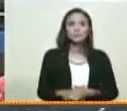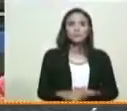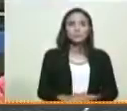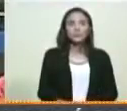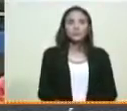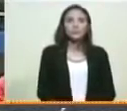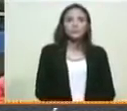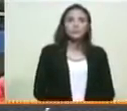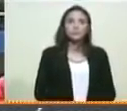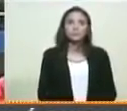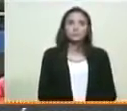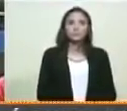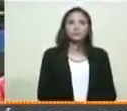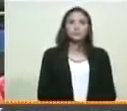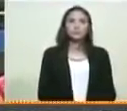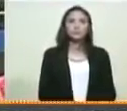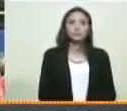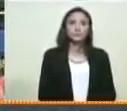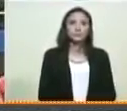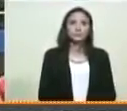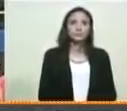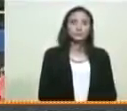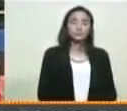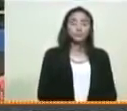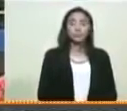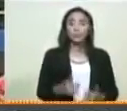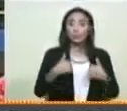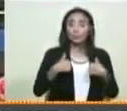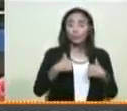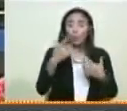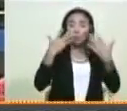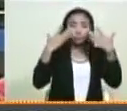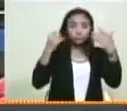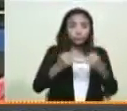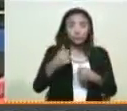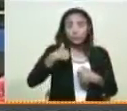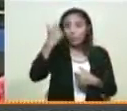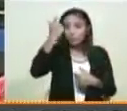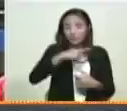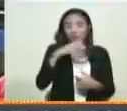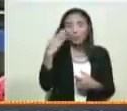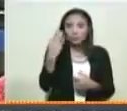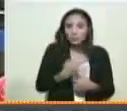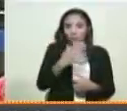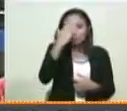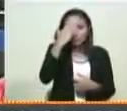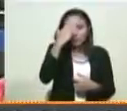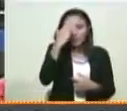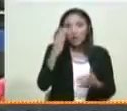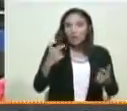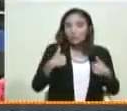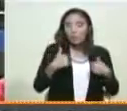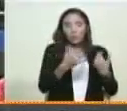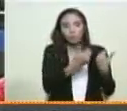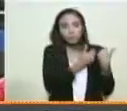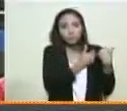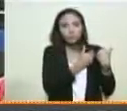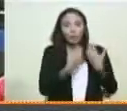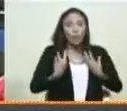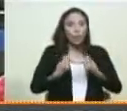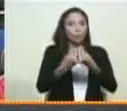Y hoy estoy más convencido que nunca y más comprometido que